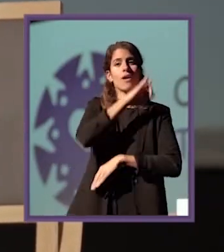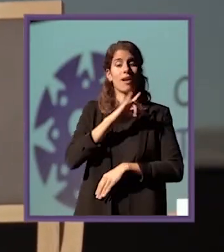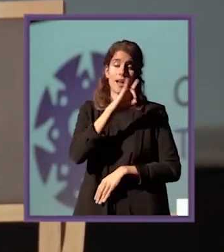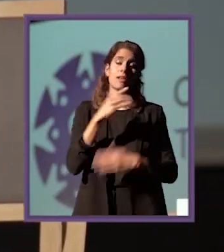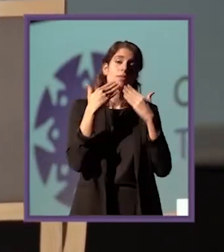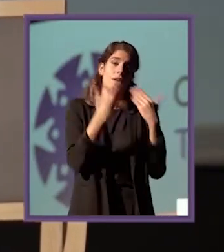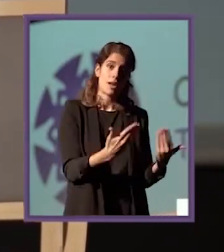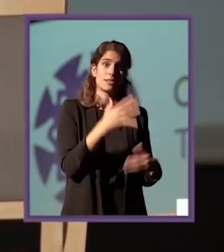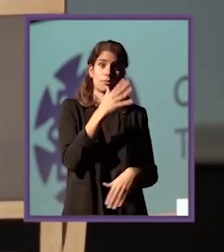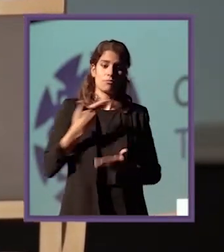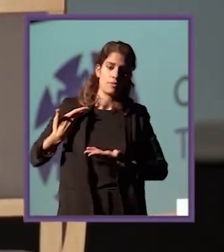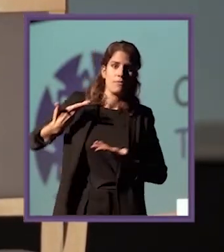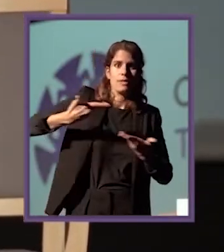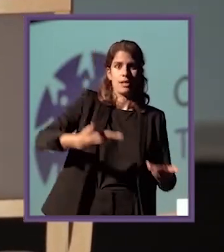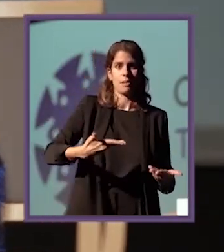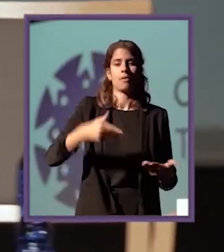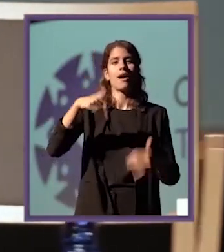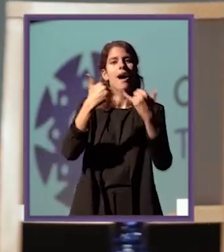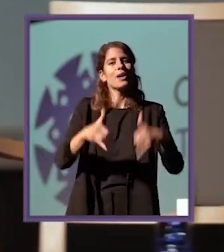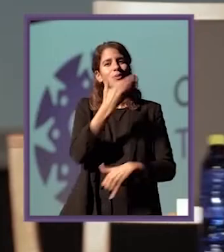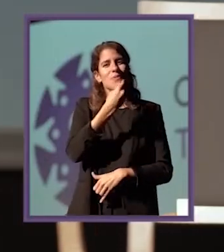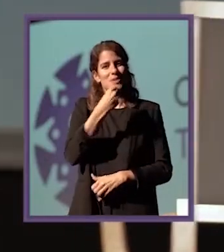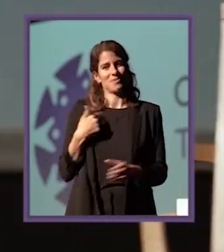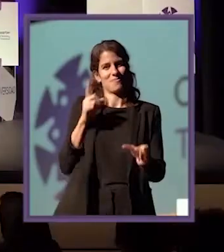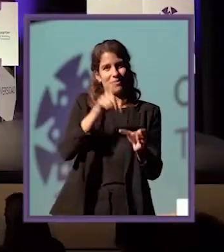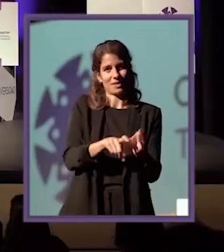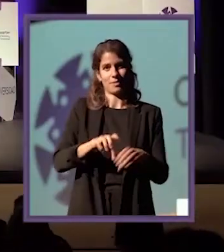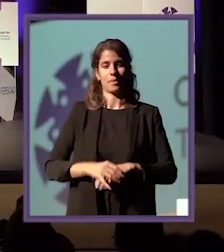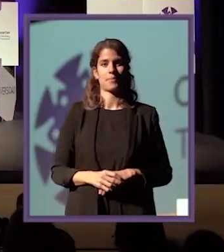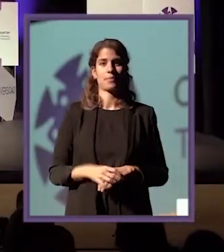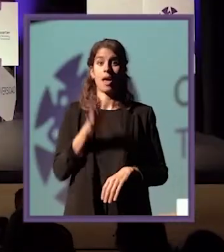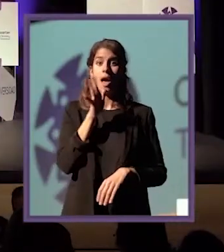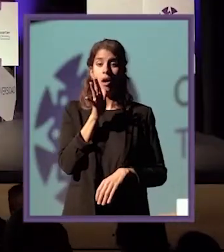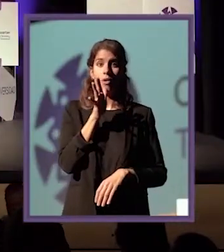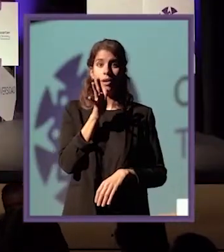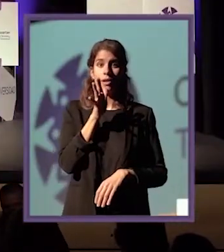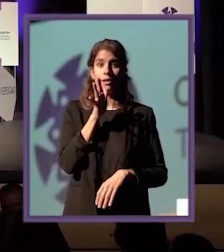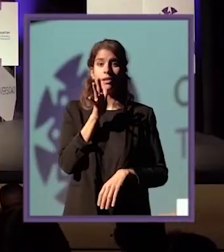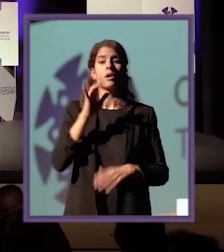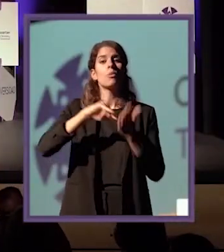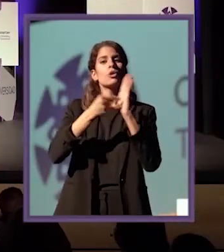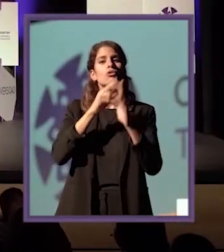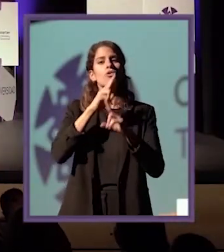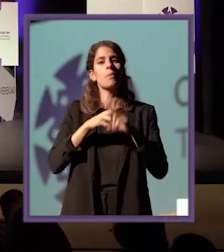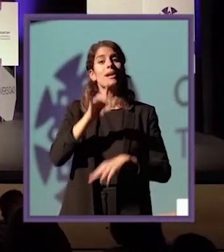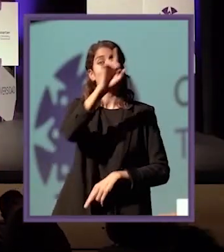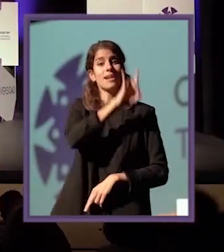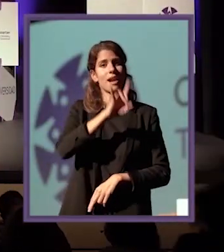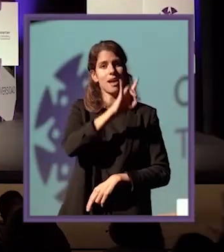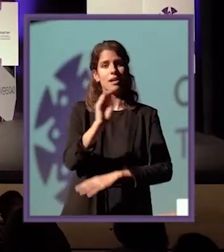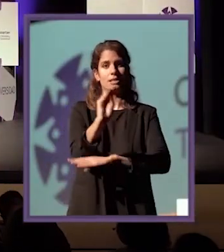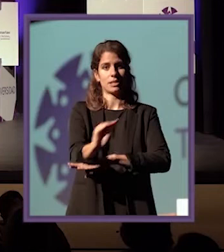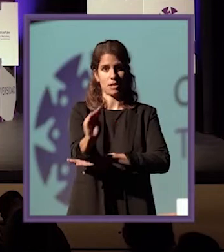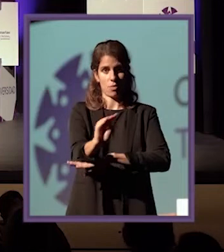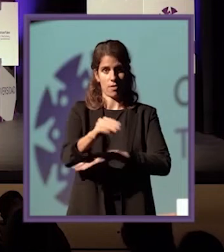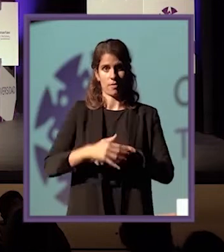haberme invitado a participar en este acto tan bonito. Vamos a presentar Canarias te cuida, que tiene mucho